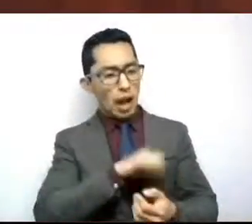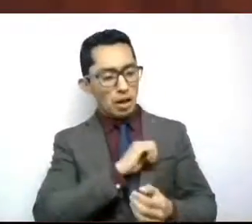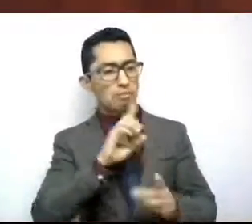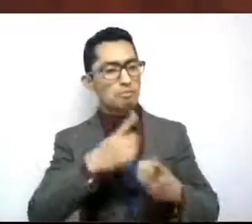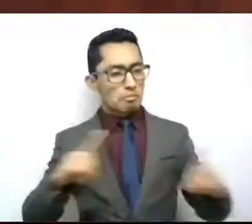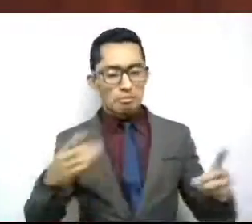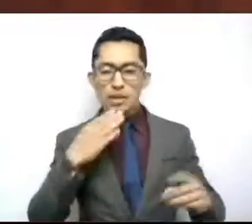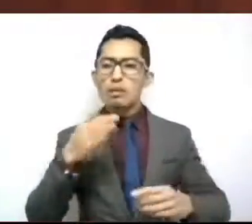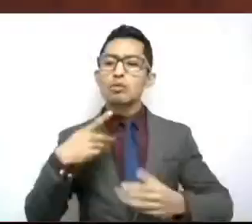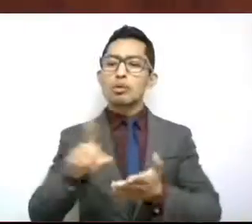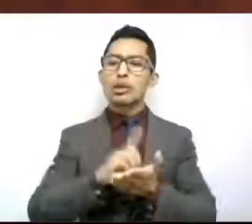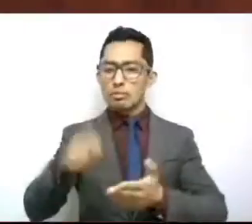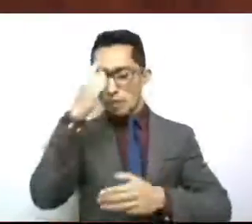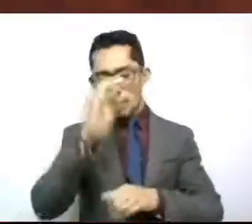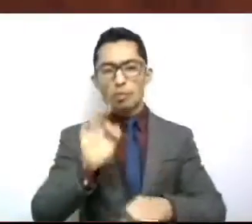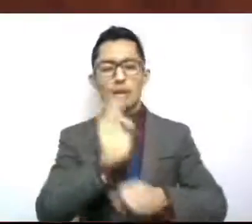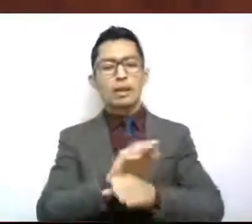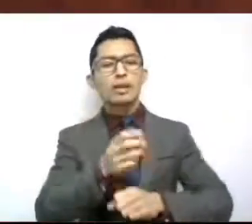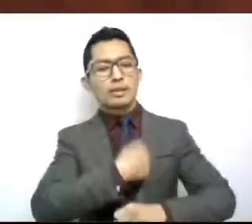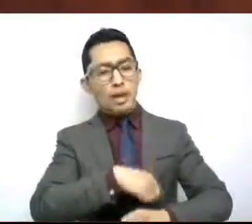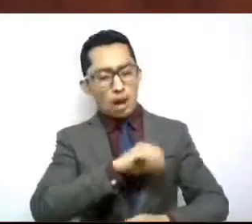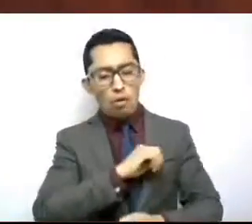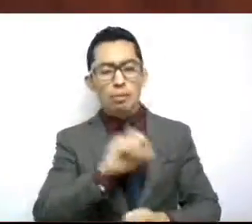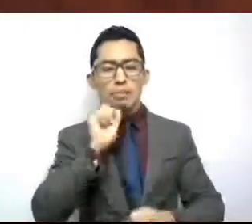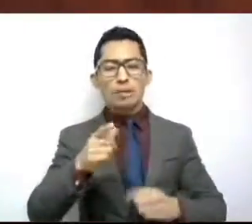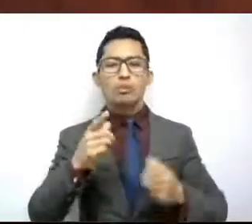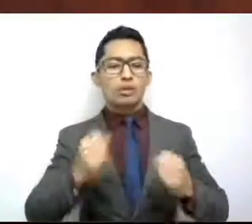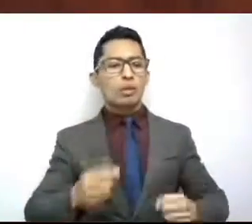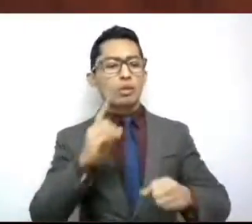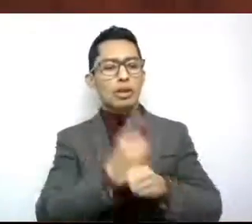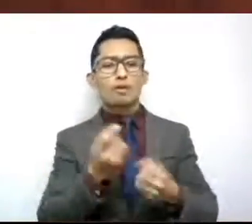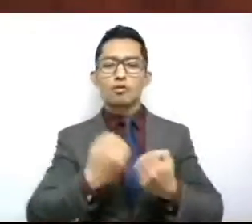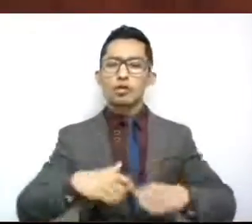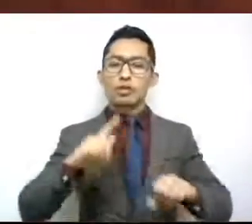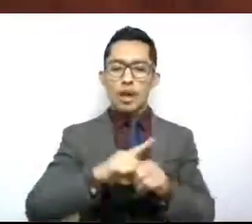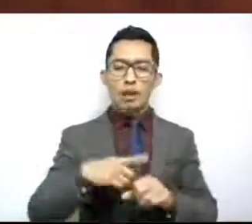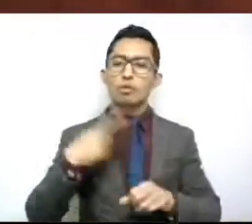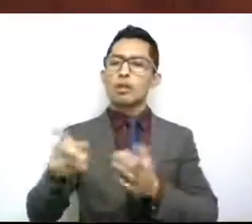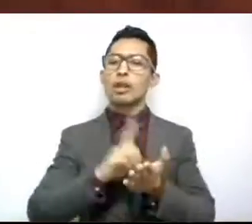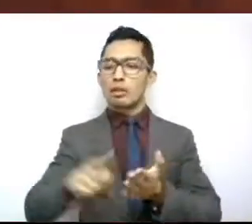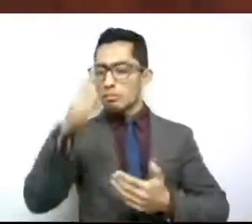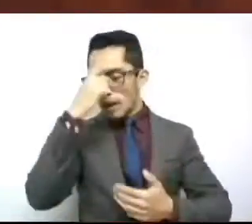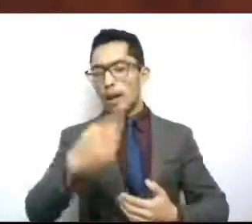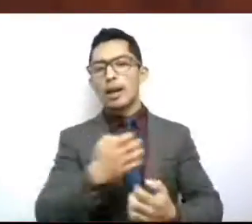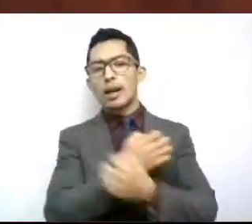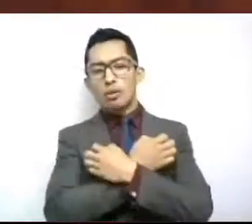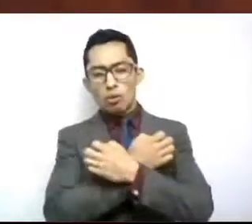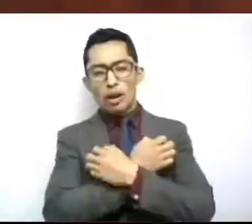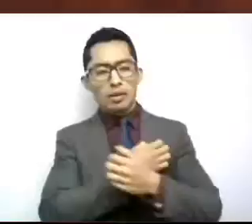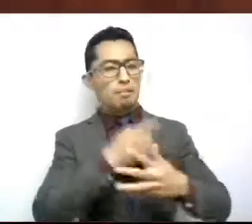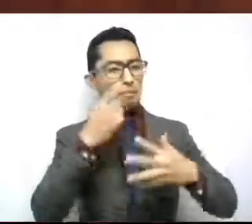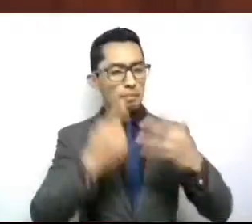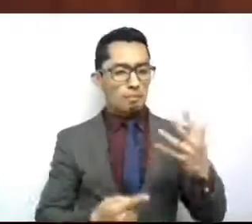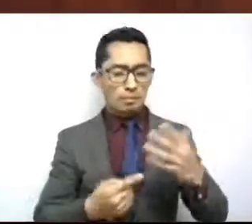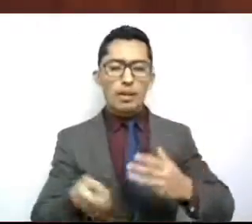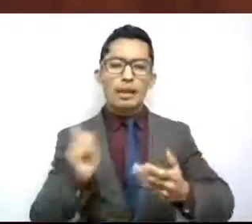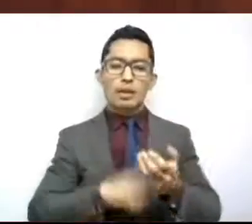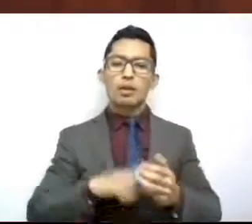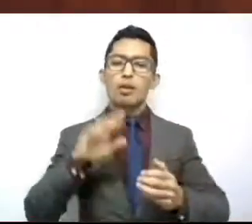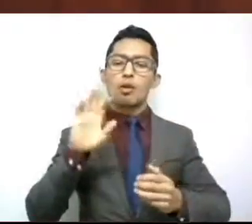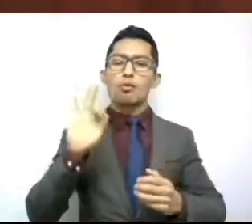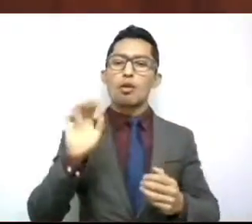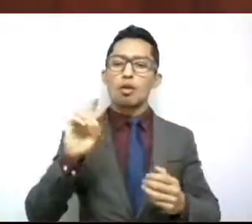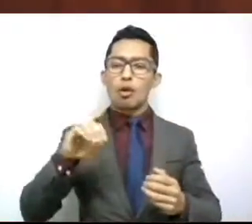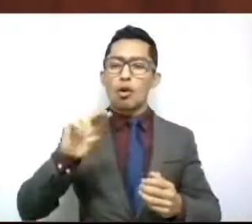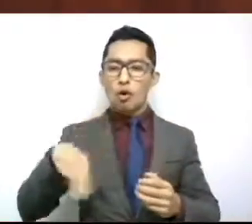a la protección de la salud y a la seguridad social, derecho a la educación. El Fondo de Naciones Unidas para